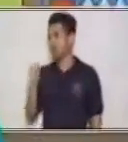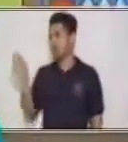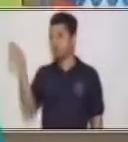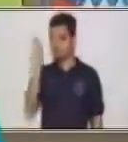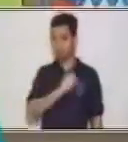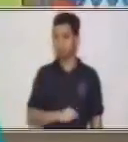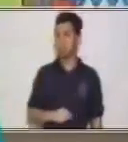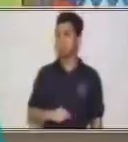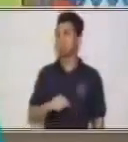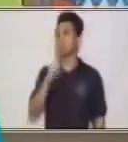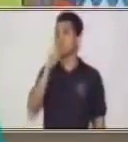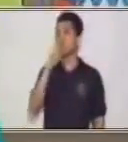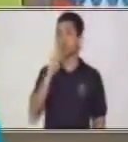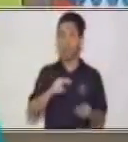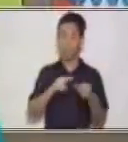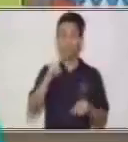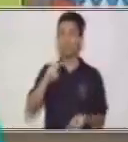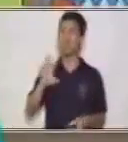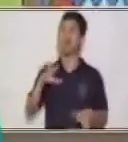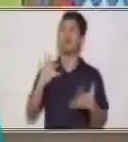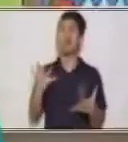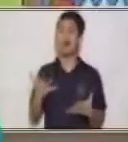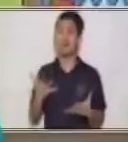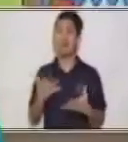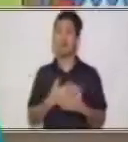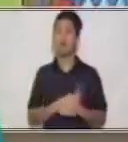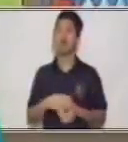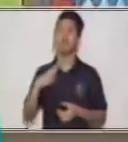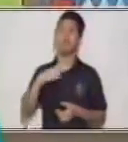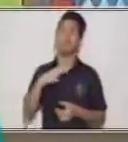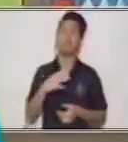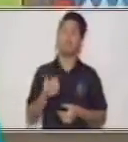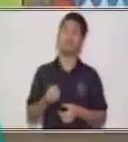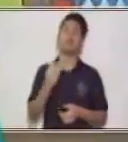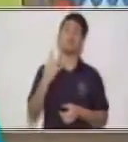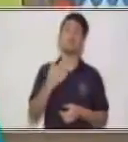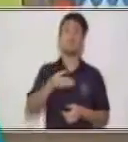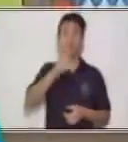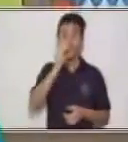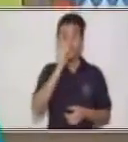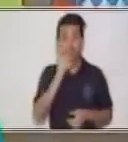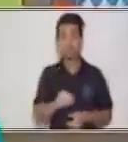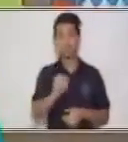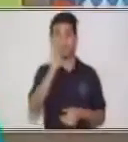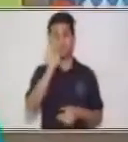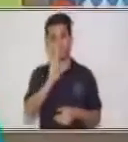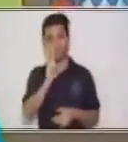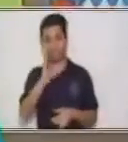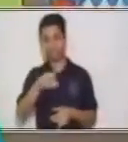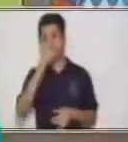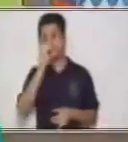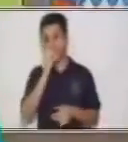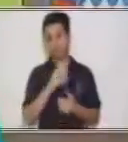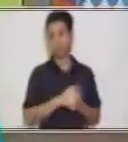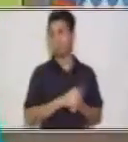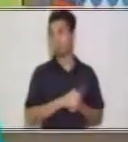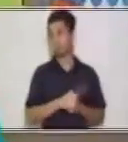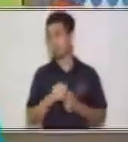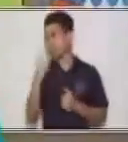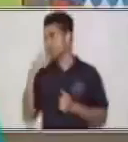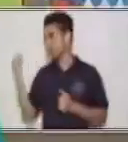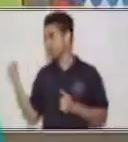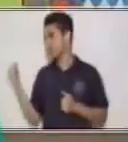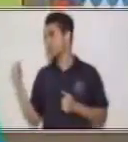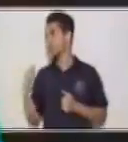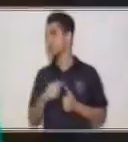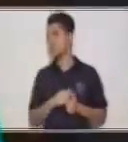botella. Una botella, ¿a qué equivale? ¿A cuántos vasos? 3 vasos. Aquí dice, unidad